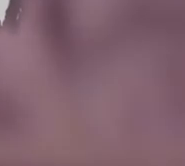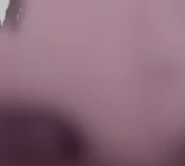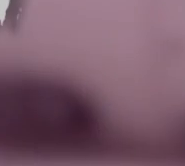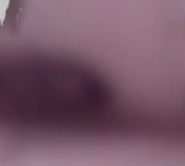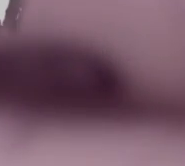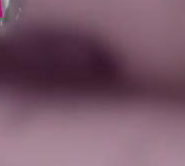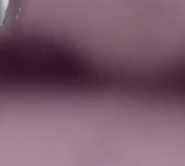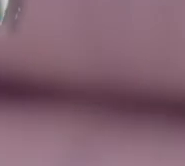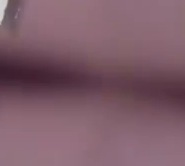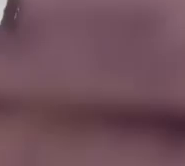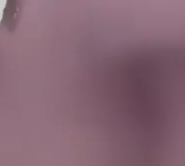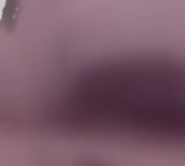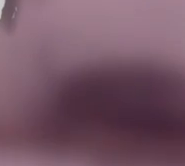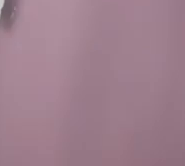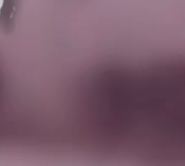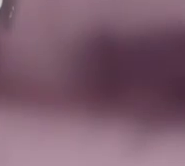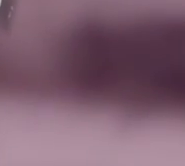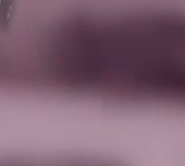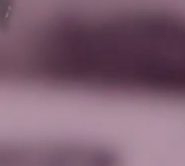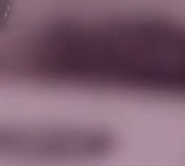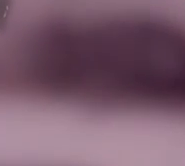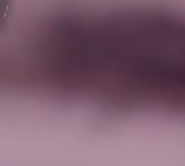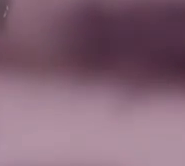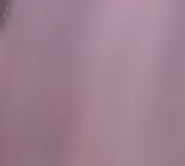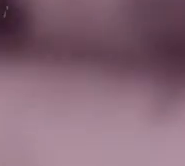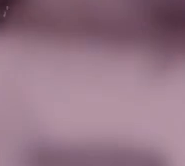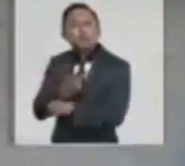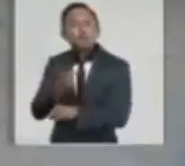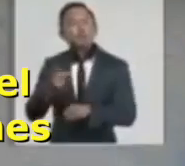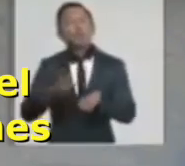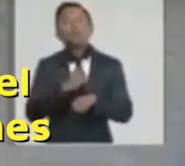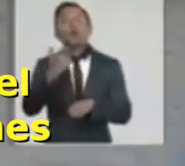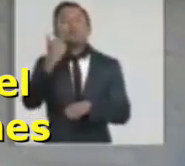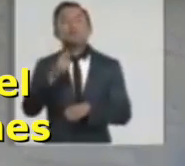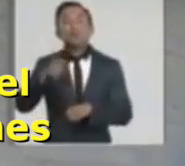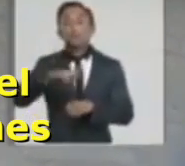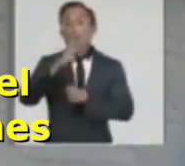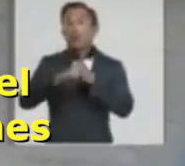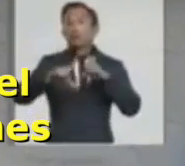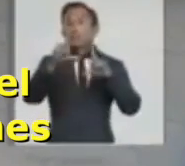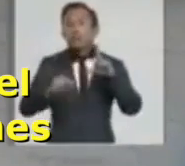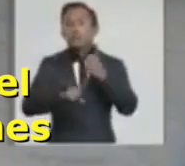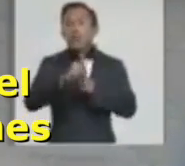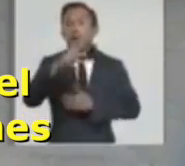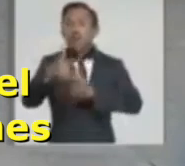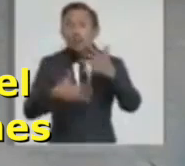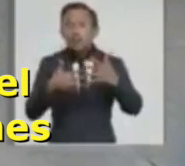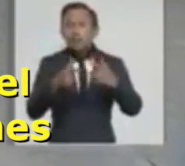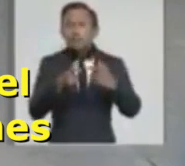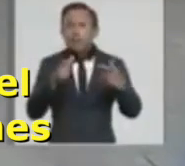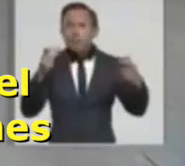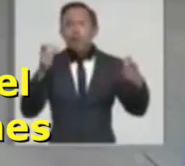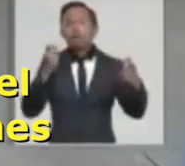elecciones 2018 es el primer debate presidencial organizado por el instituto nacional